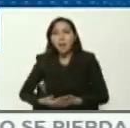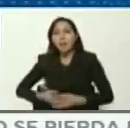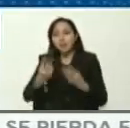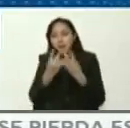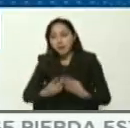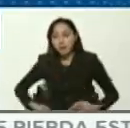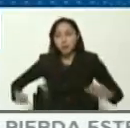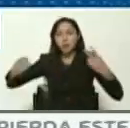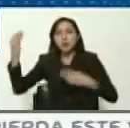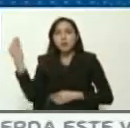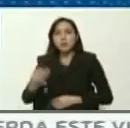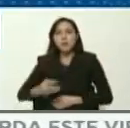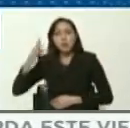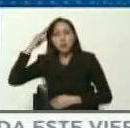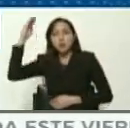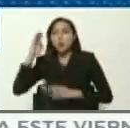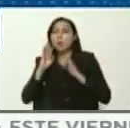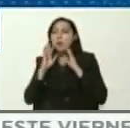Dios los bendiga.